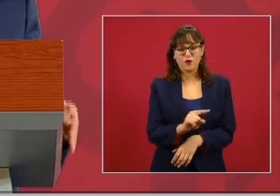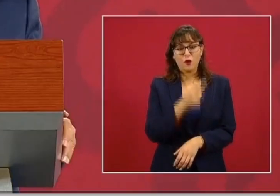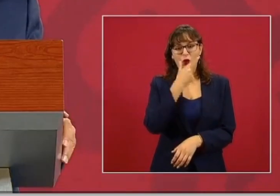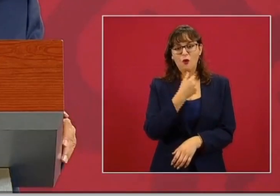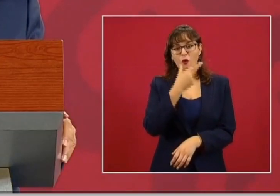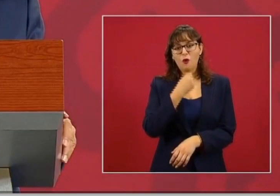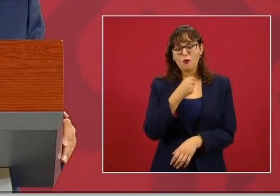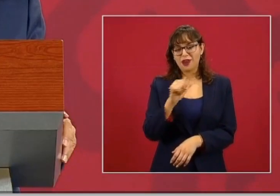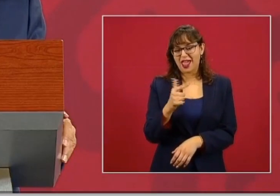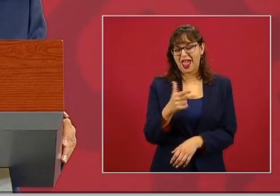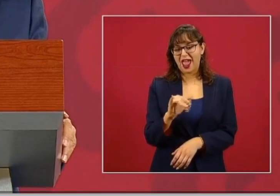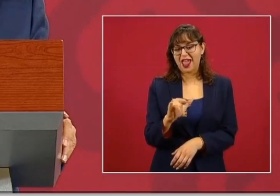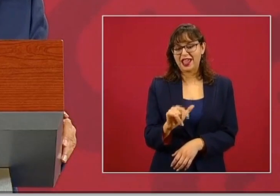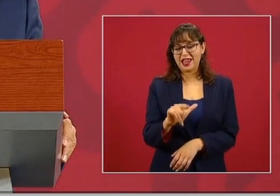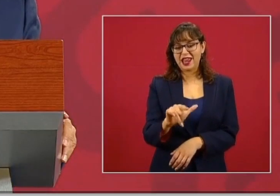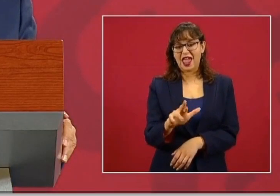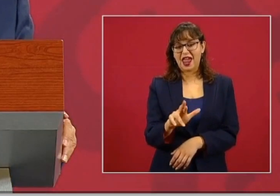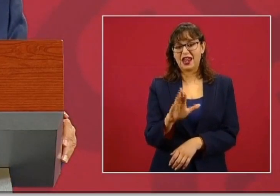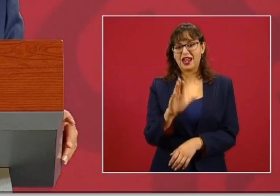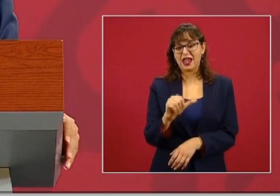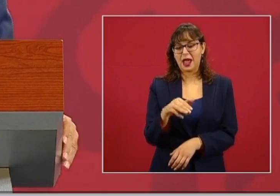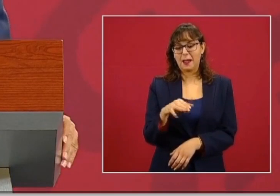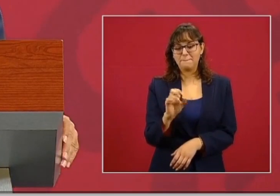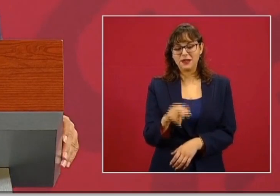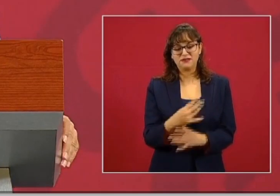La consigna era obedecer y callar,